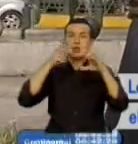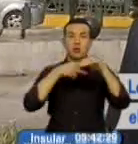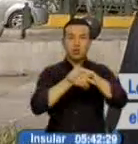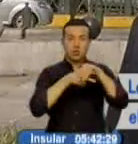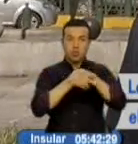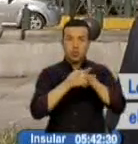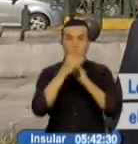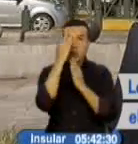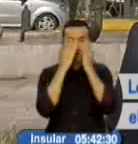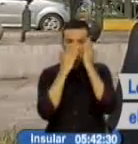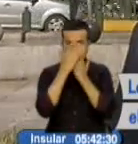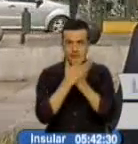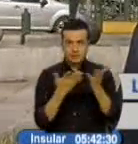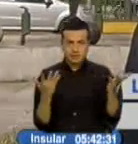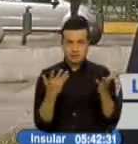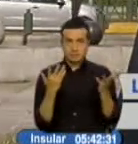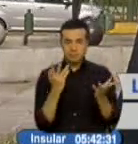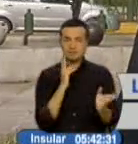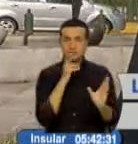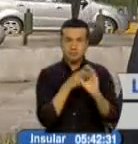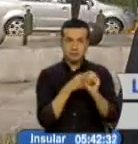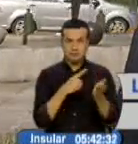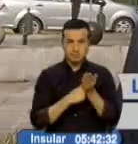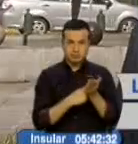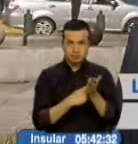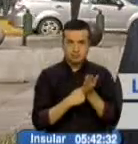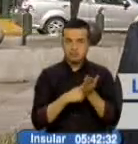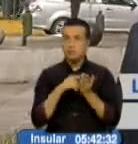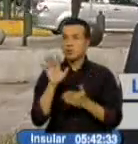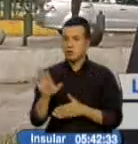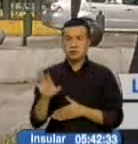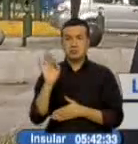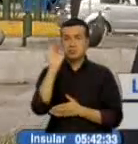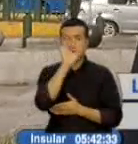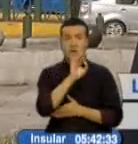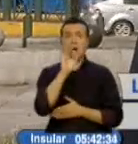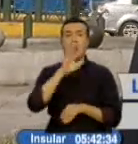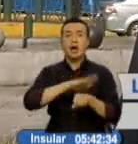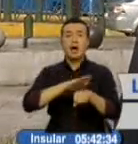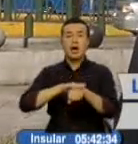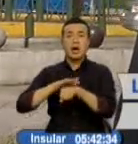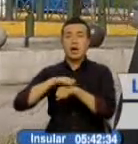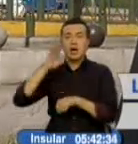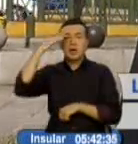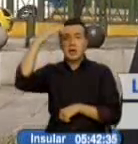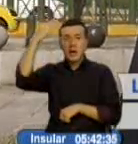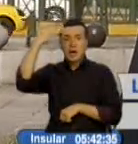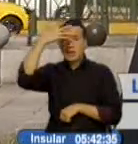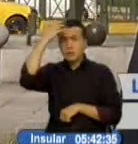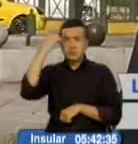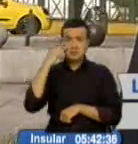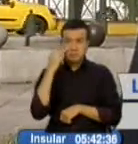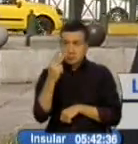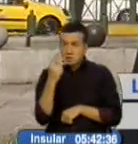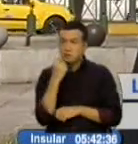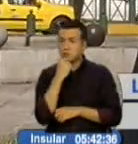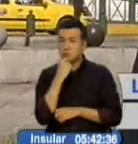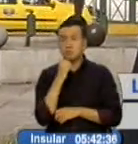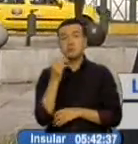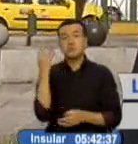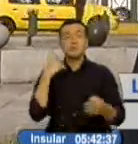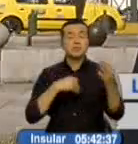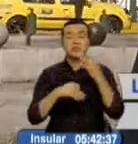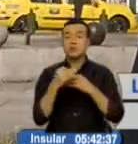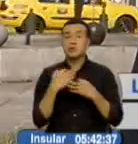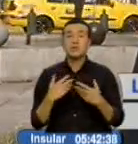Asistí a esas reuniones, que era convocado por parte del propio alcalde, Eso nos consta y entonces tendrá que